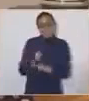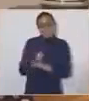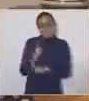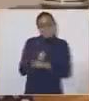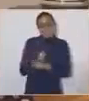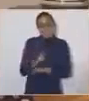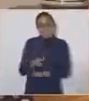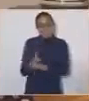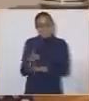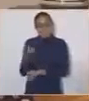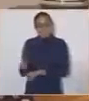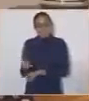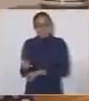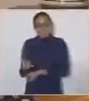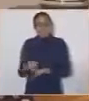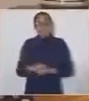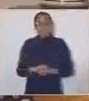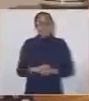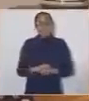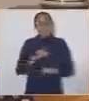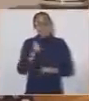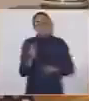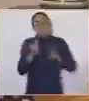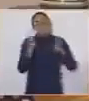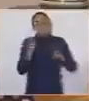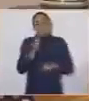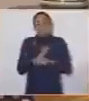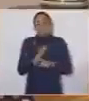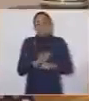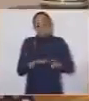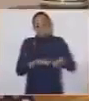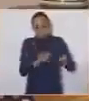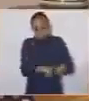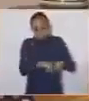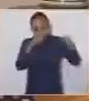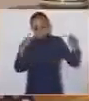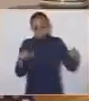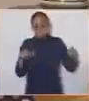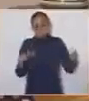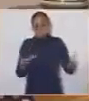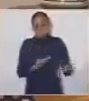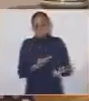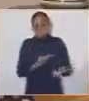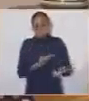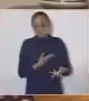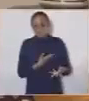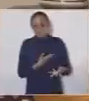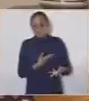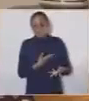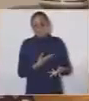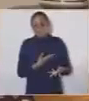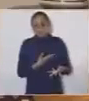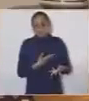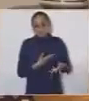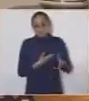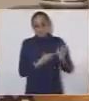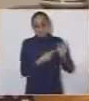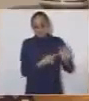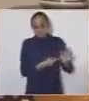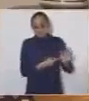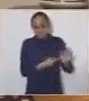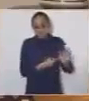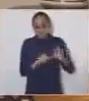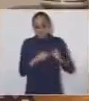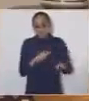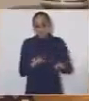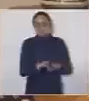Y el tema de que hoy sale publicado en un periódico adversario de mi gobierno,